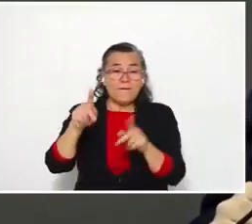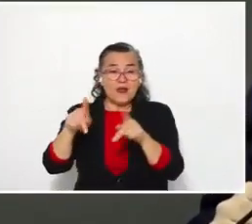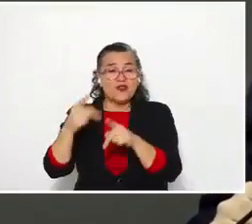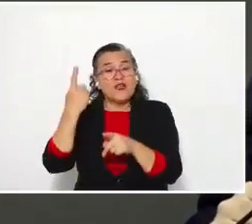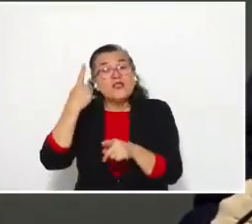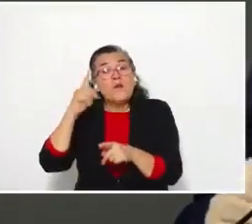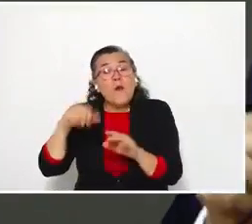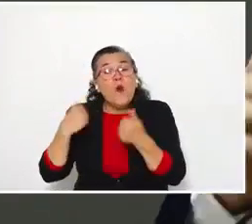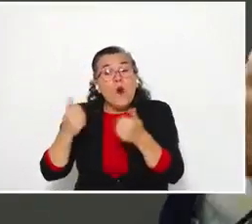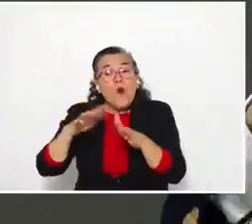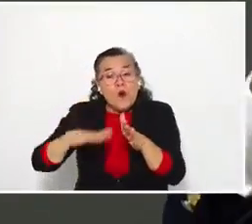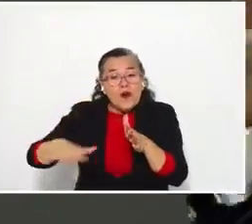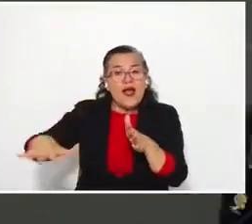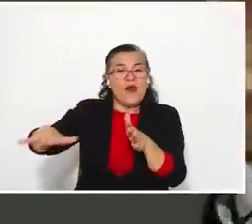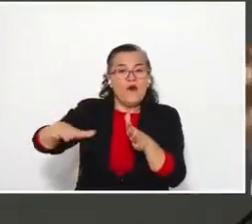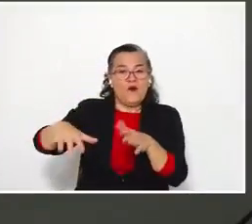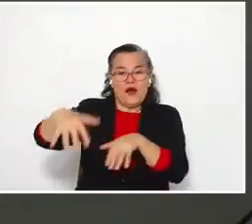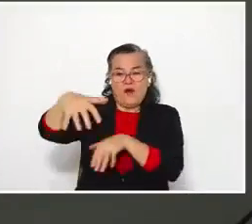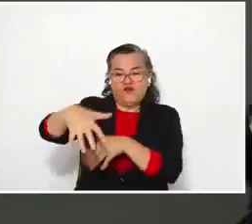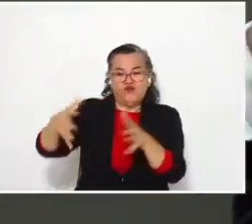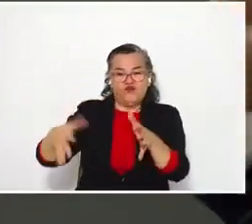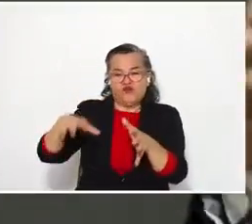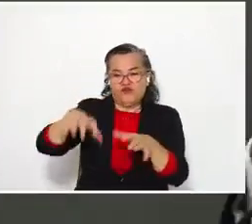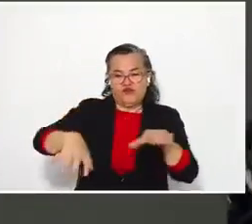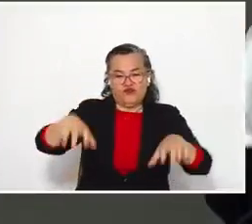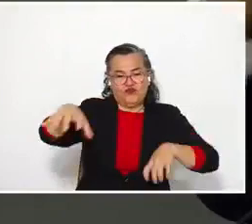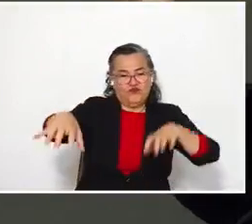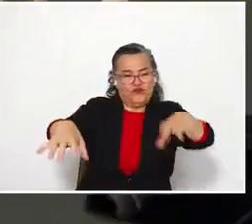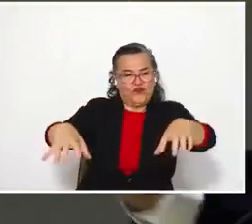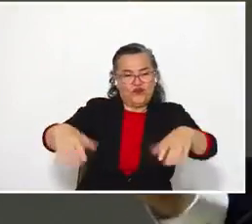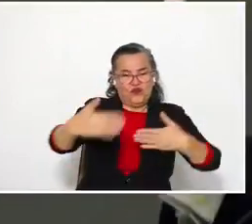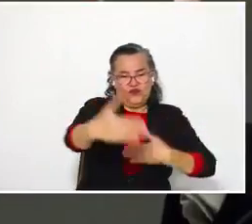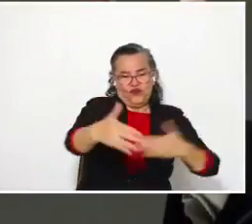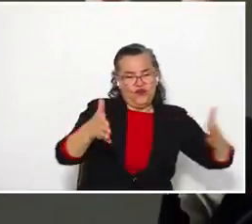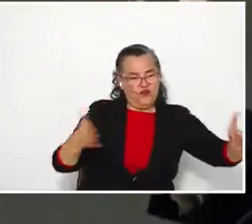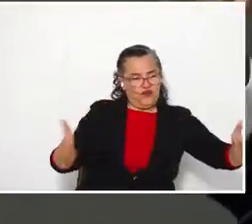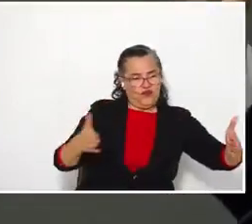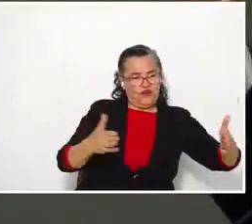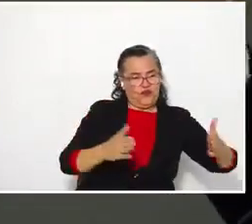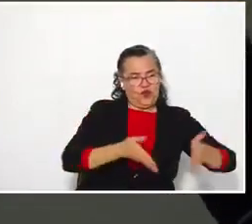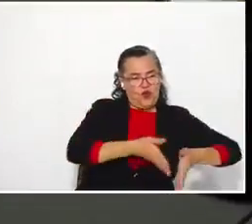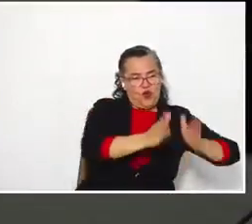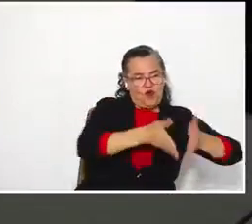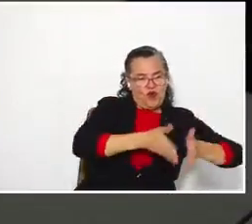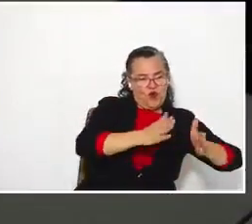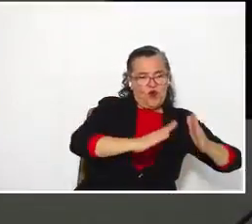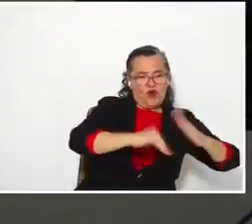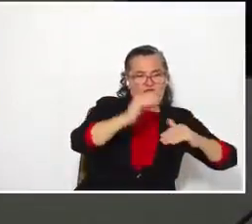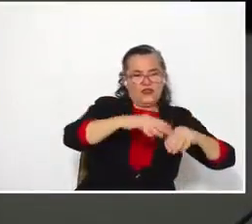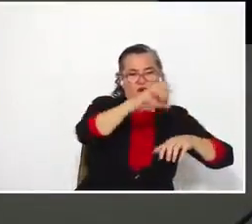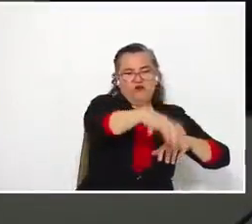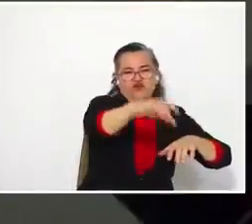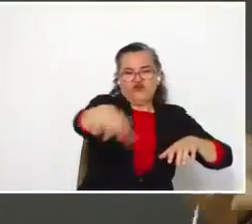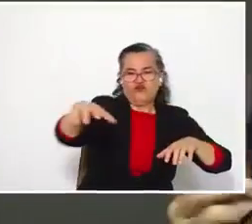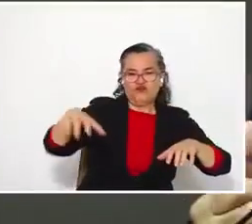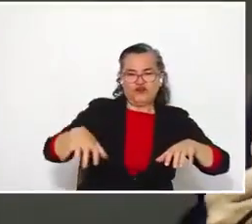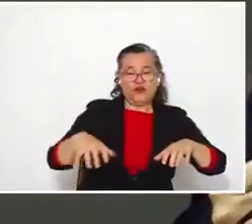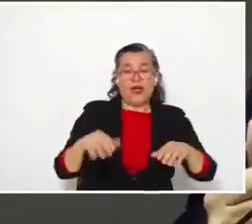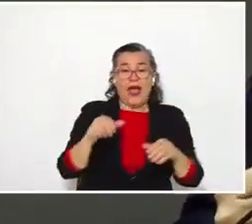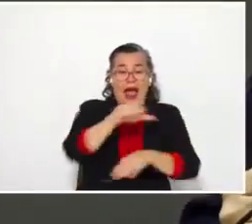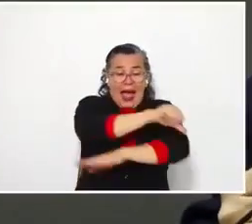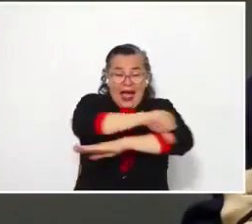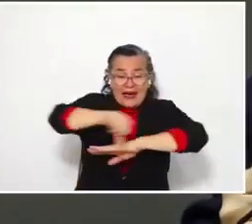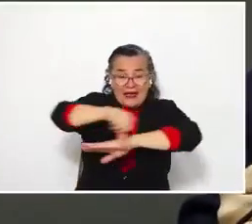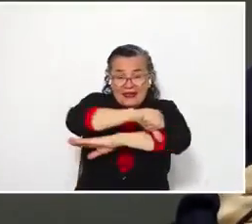aula. Entonces, si ustedes ven los corredores, los edificios, queríamos que la misma